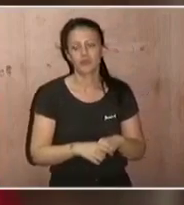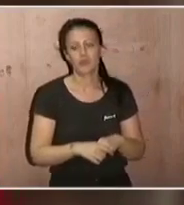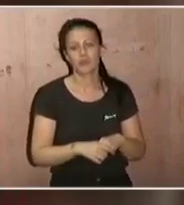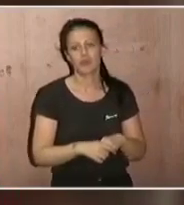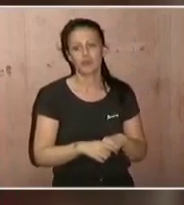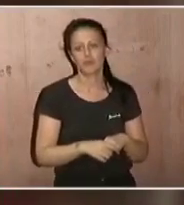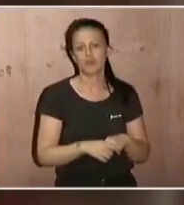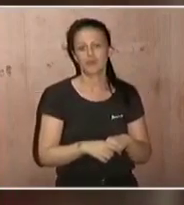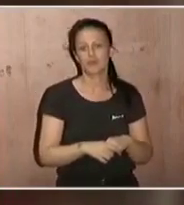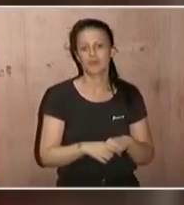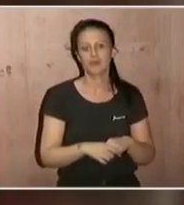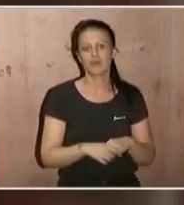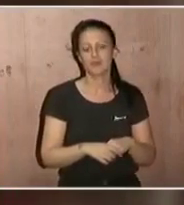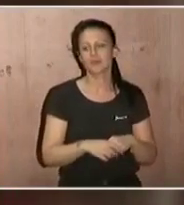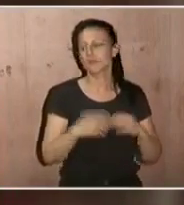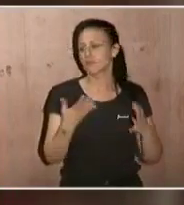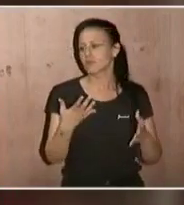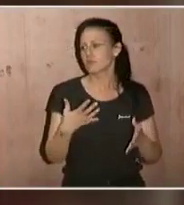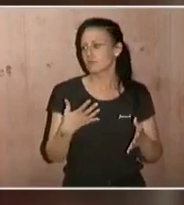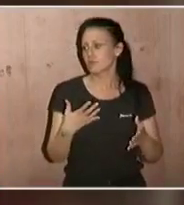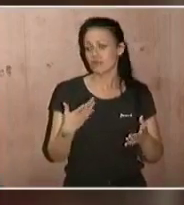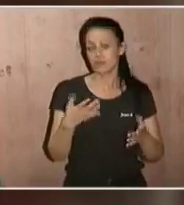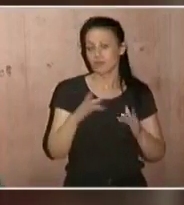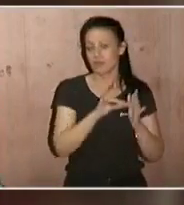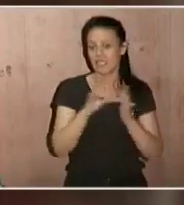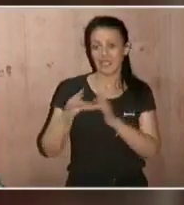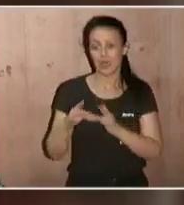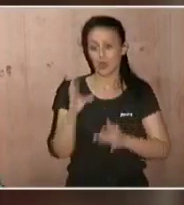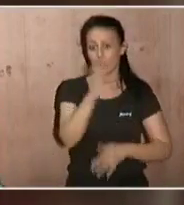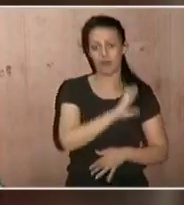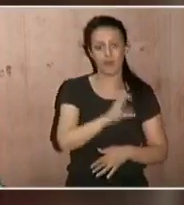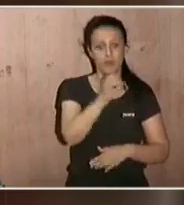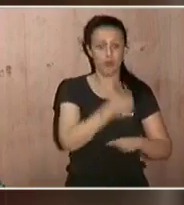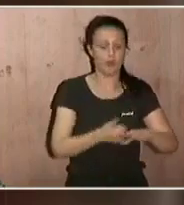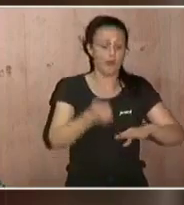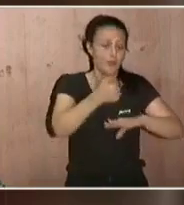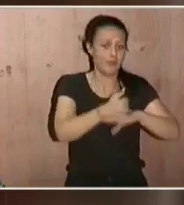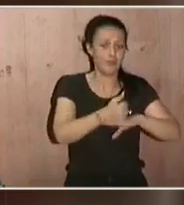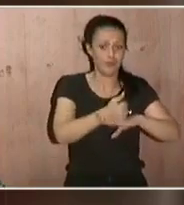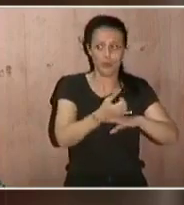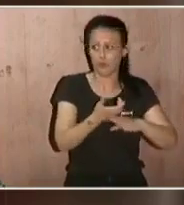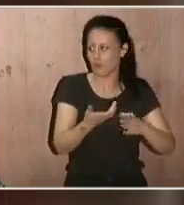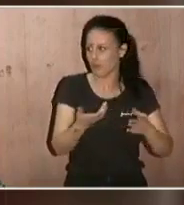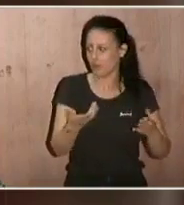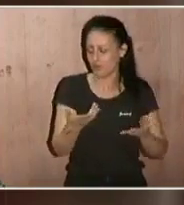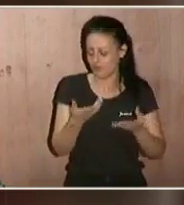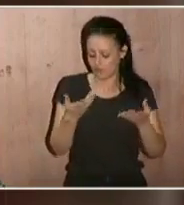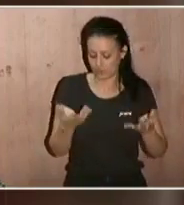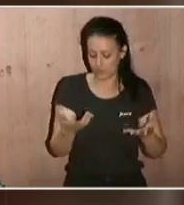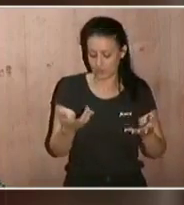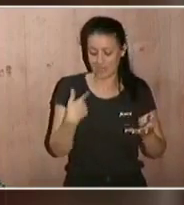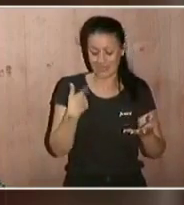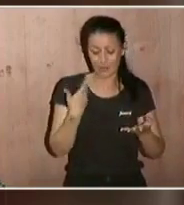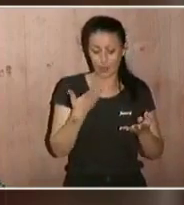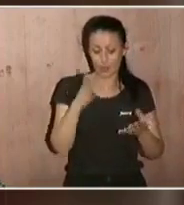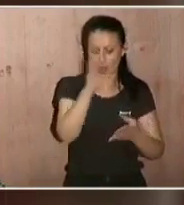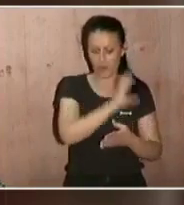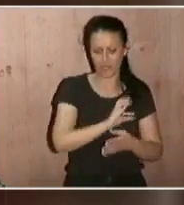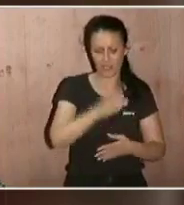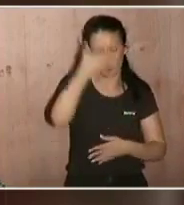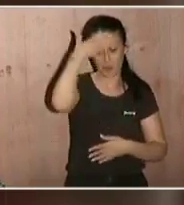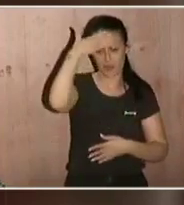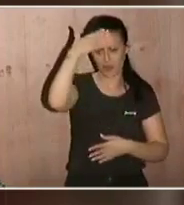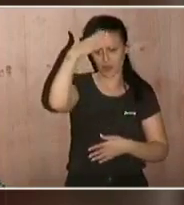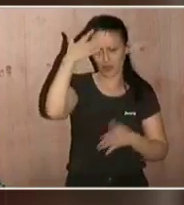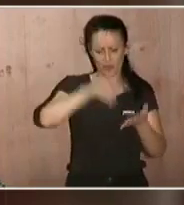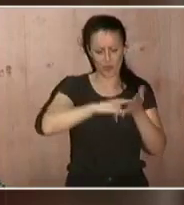Es asimismo innegable su liderazgo científico. Puede concretarse en la dirección como investigador principal de